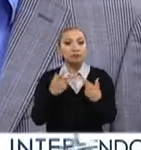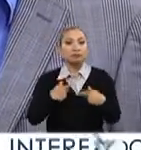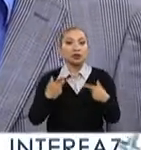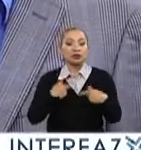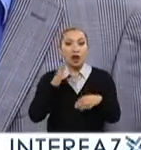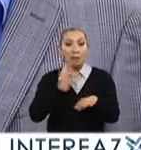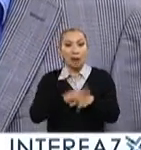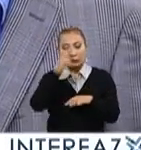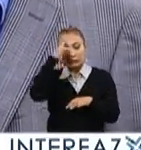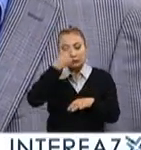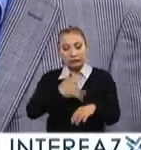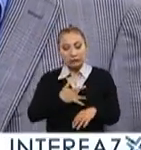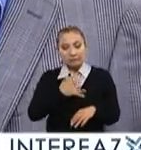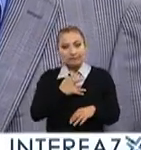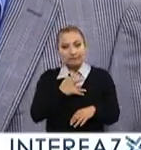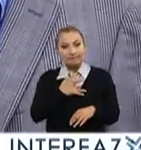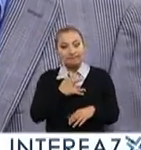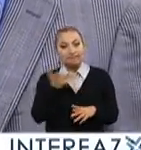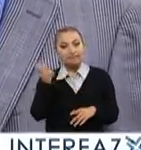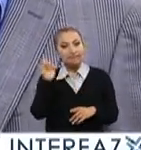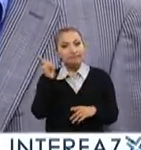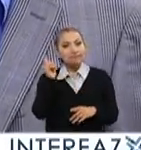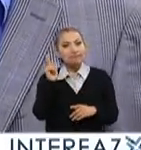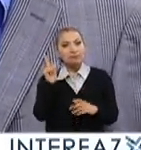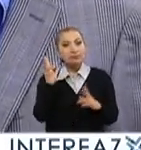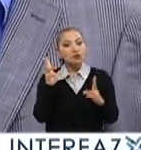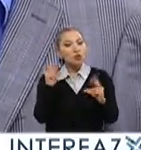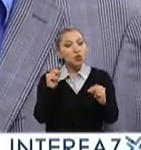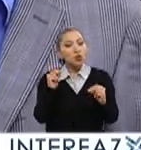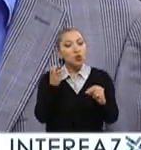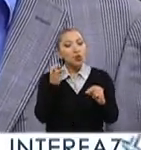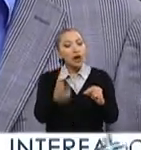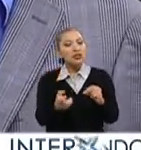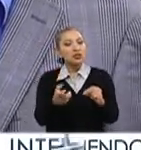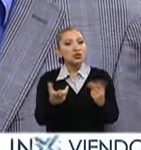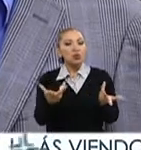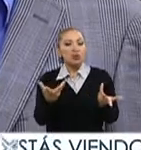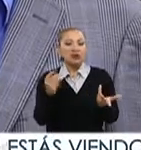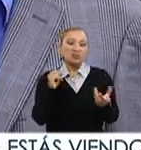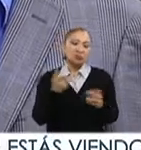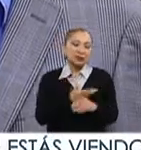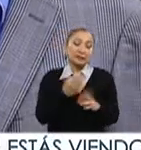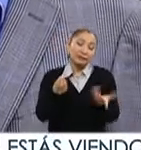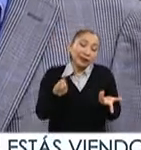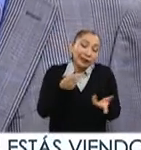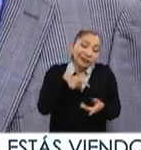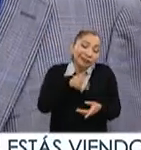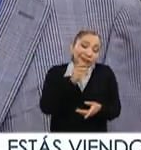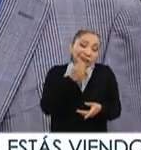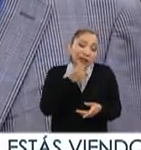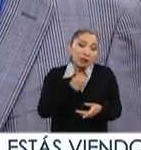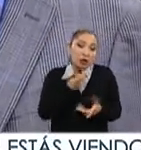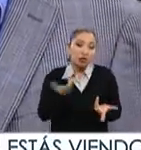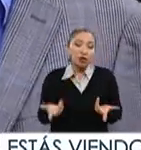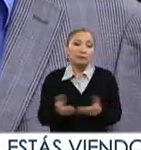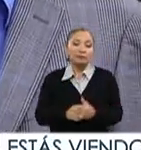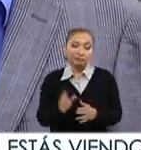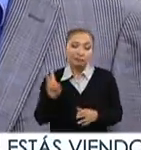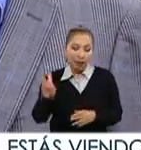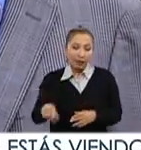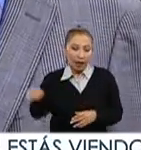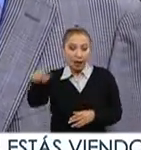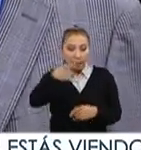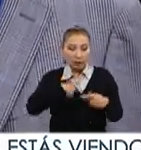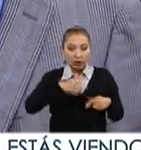toma mayor conciencia, ¿no? Ojalá no tuviéramos que tener estos eventos para de alguna manera lograr esta conciencia, pero creo